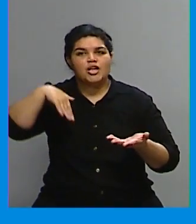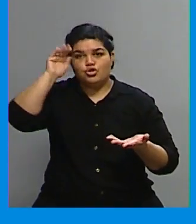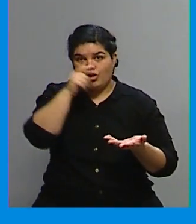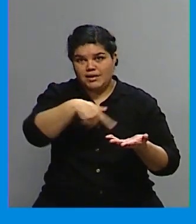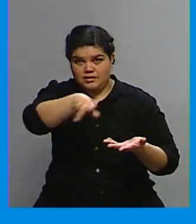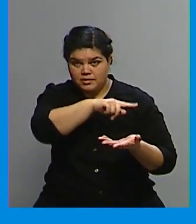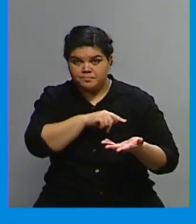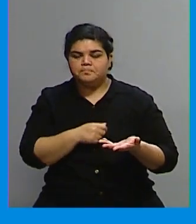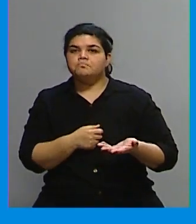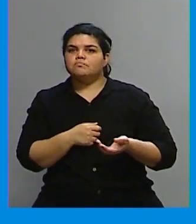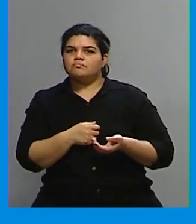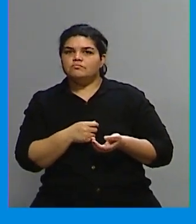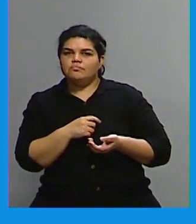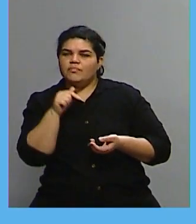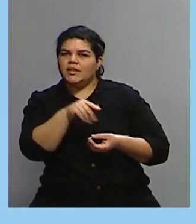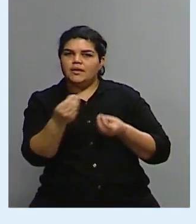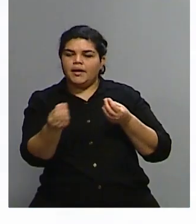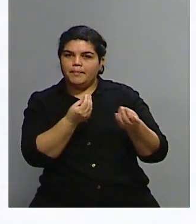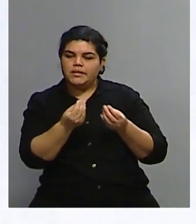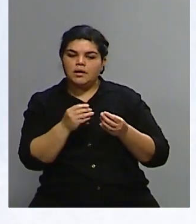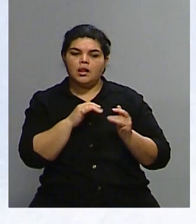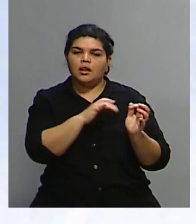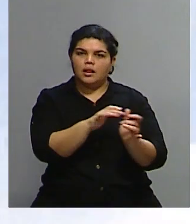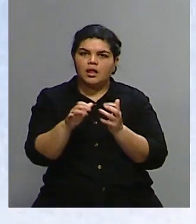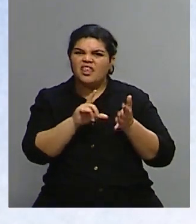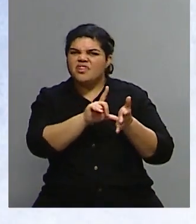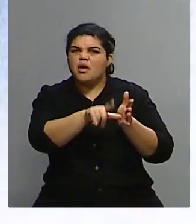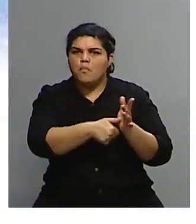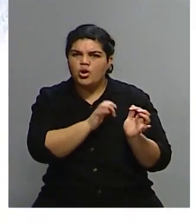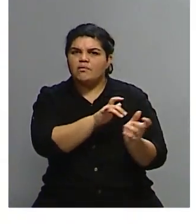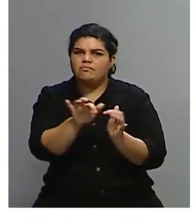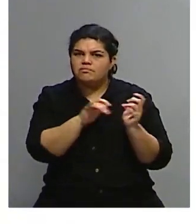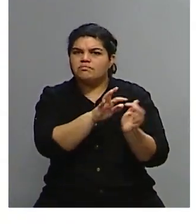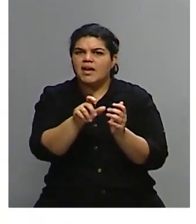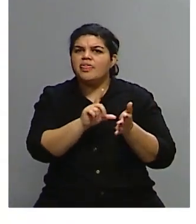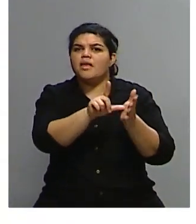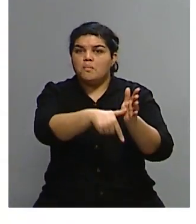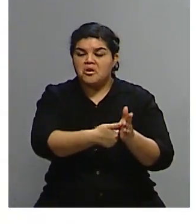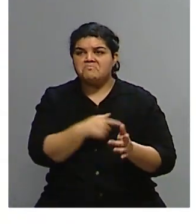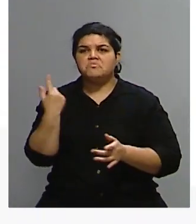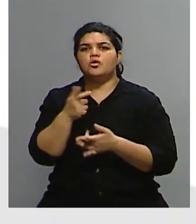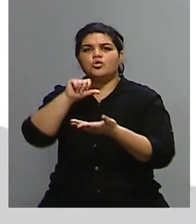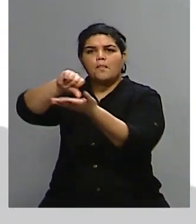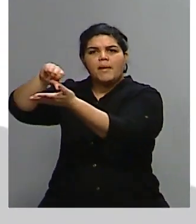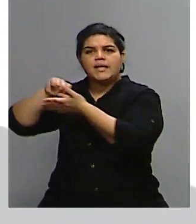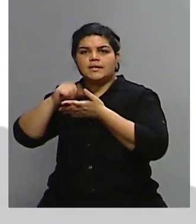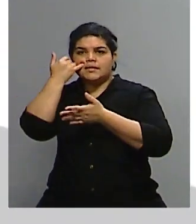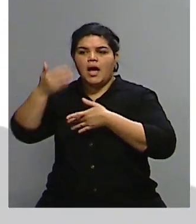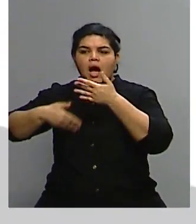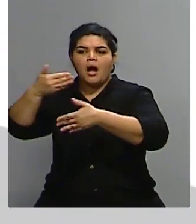mayores. Si uno quisiera ver definitivamente países que han avanzado, bueno, tiene ejemplos afortunadamente porque ya han pasado por esta